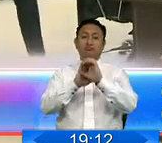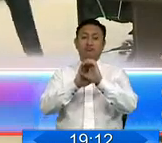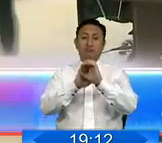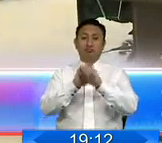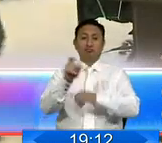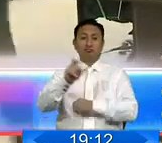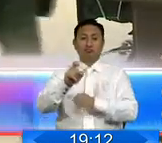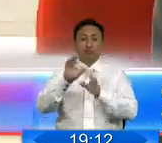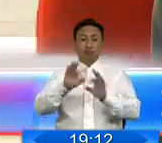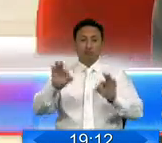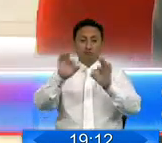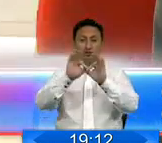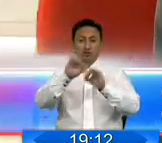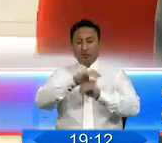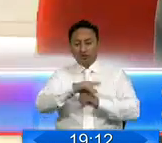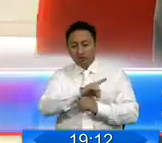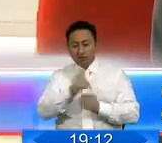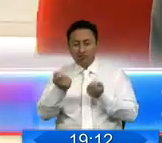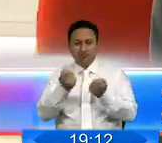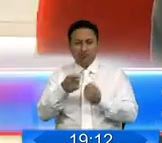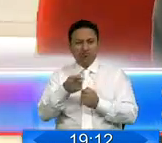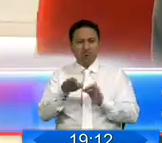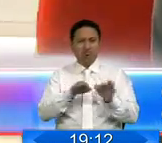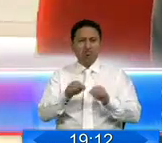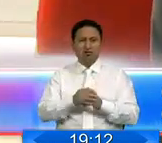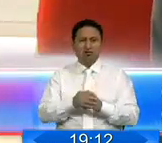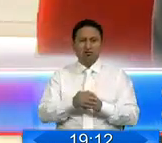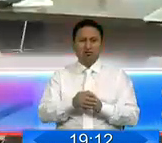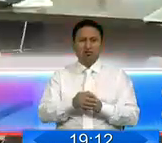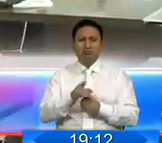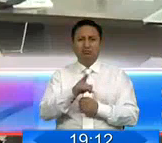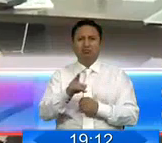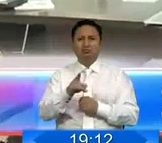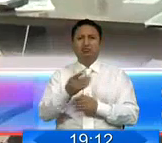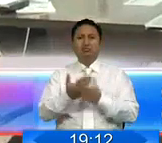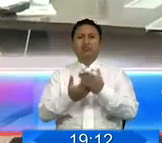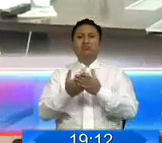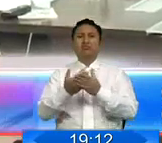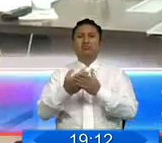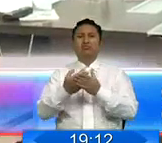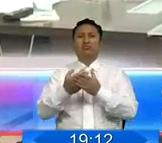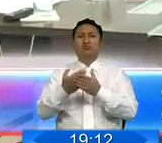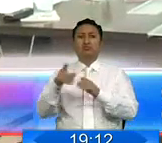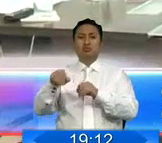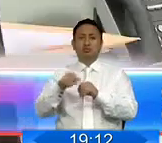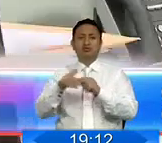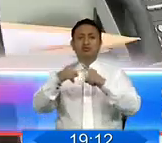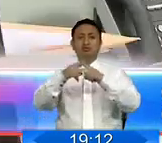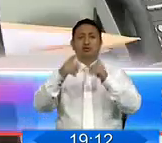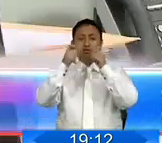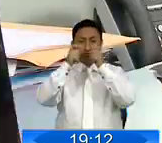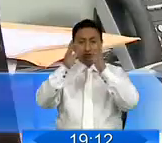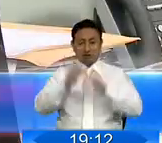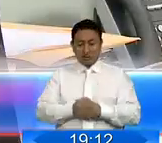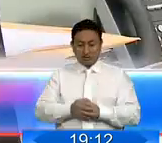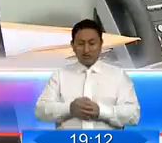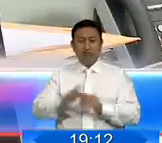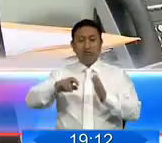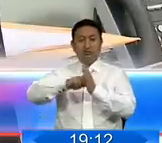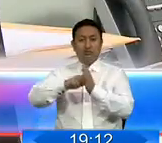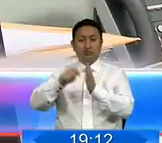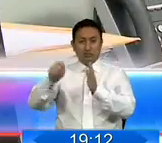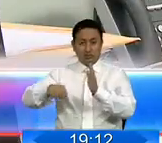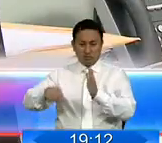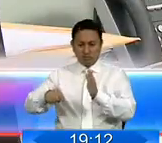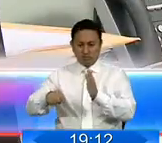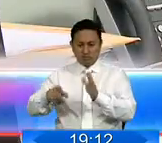Social Transitorio para que explique la designación del contralor y el ex fiscal Pérez. Creo que hay que diferenciar las dos